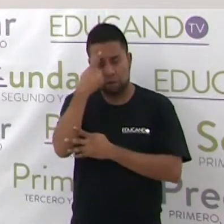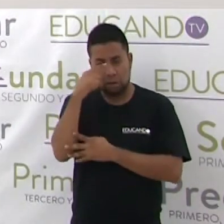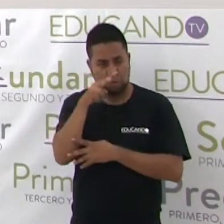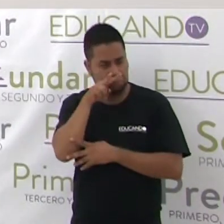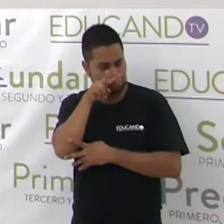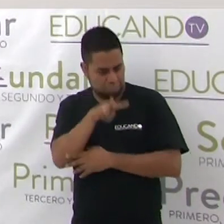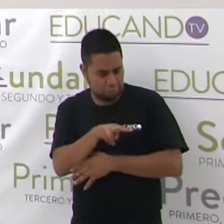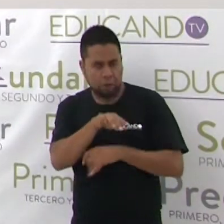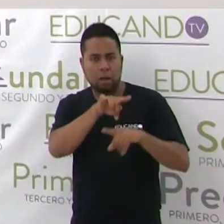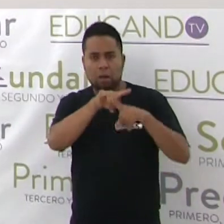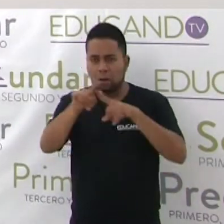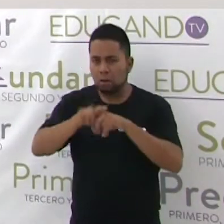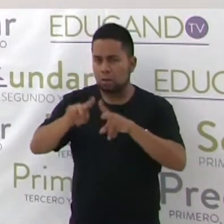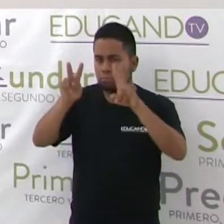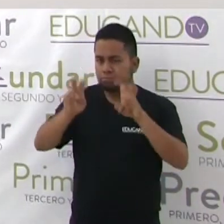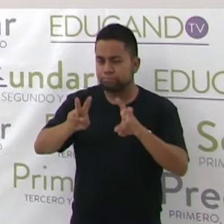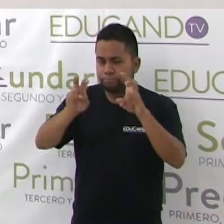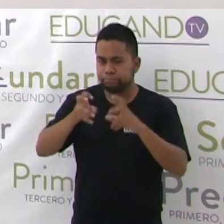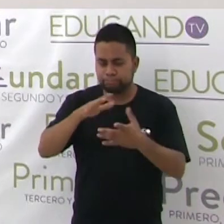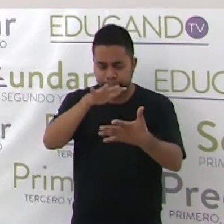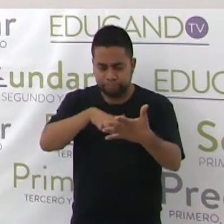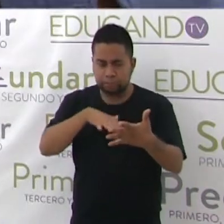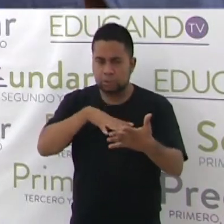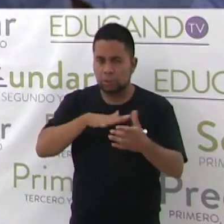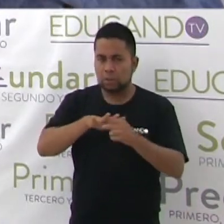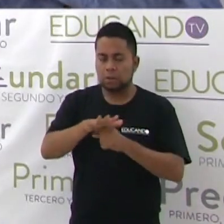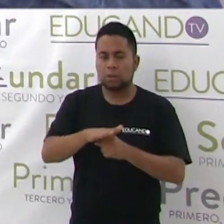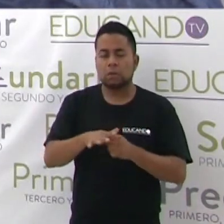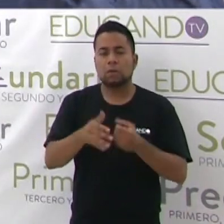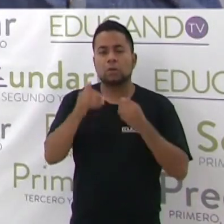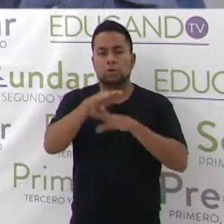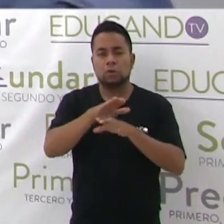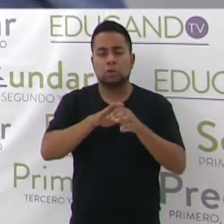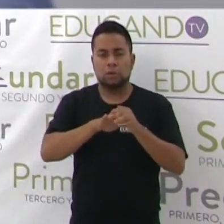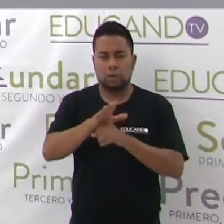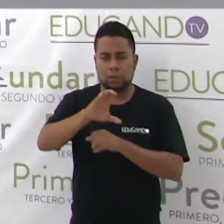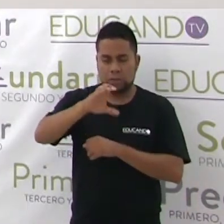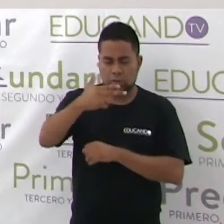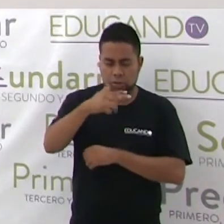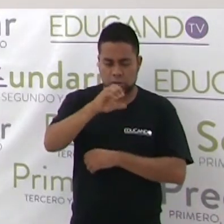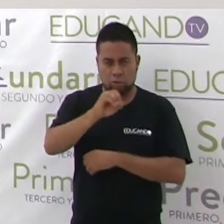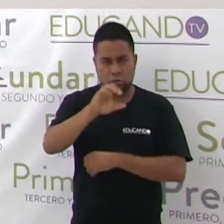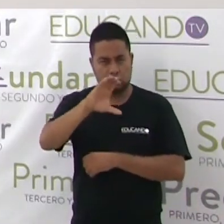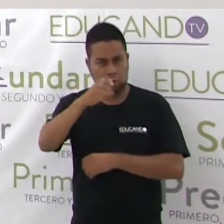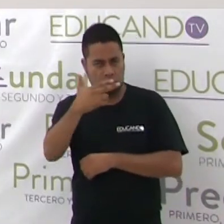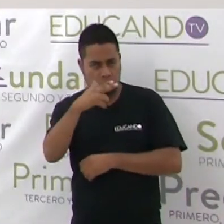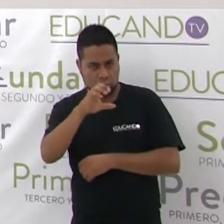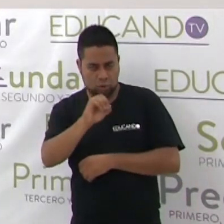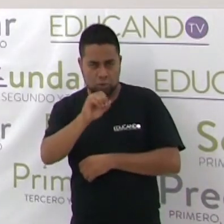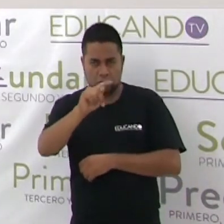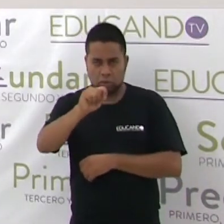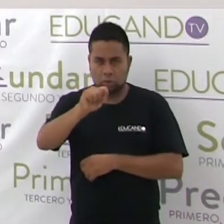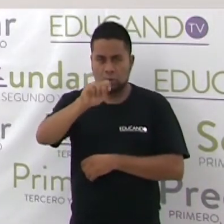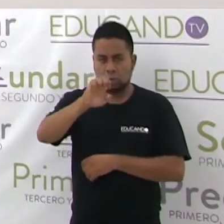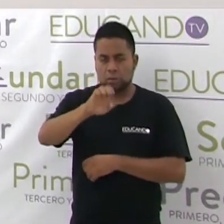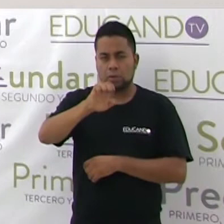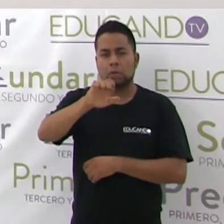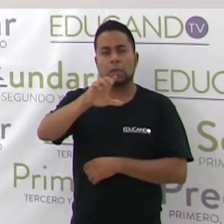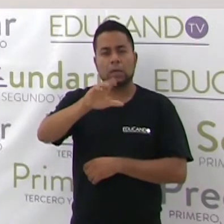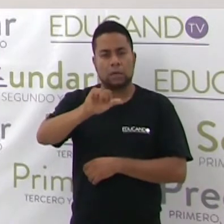viendo diferentes textos. Aquí tenemos sobre el xochotecatl, ¿sí? Muy bien.